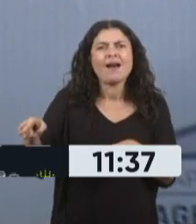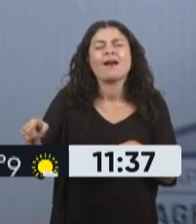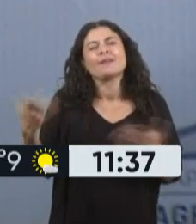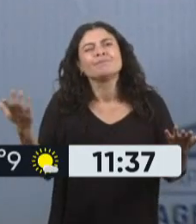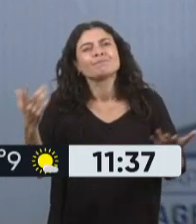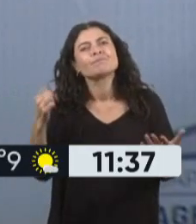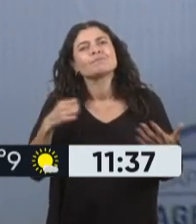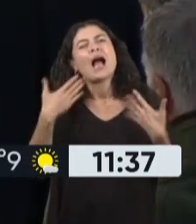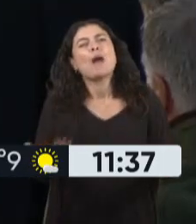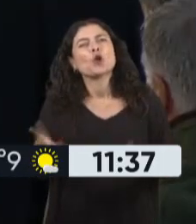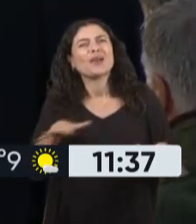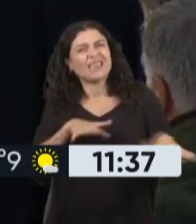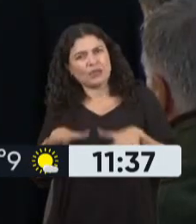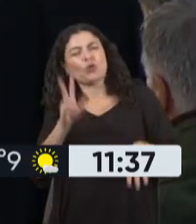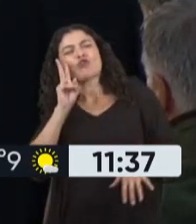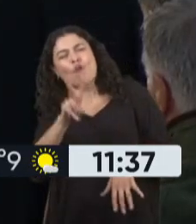de la historia,